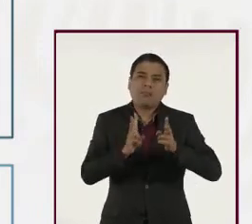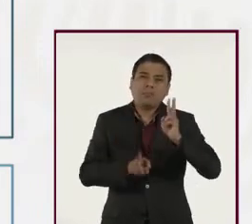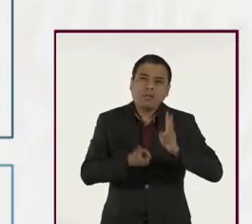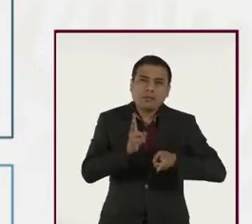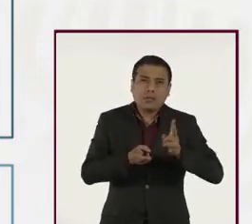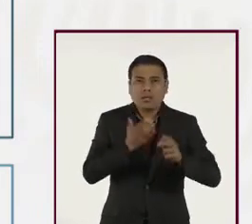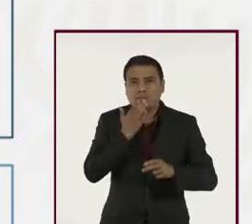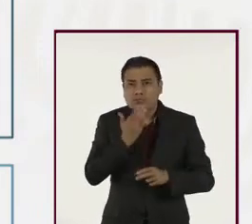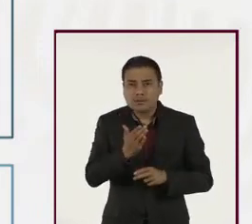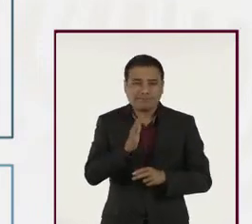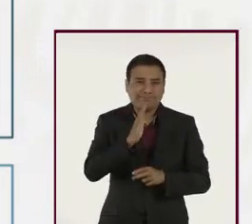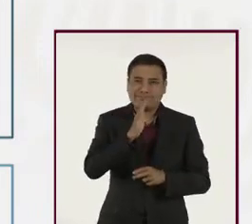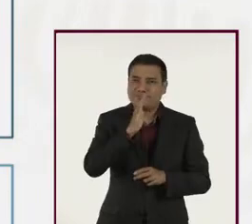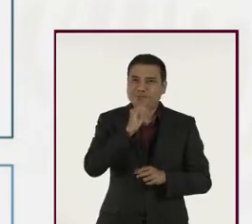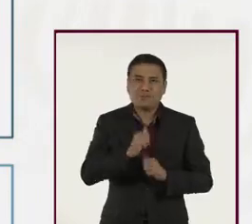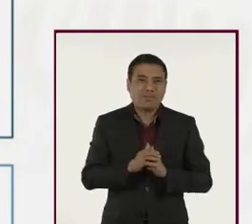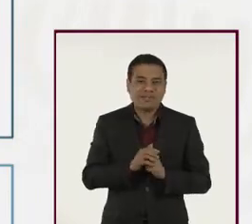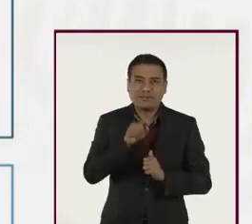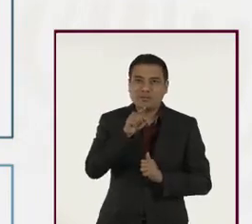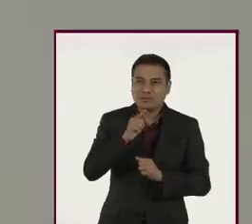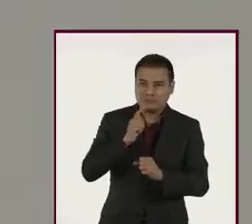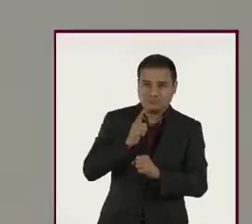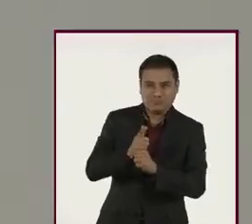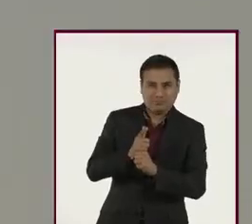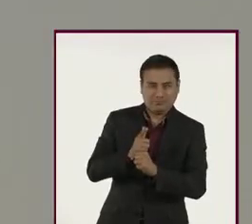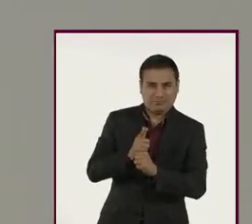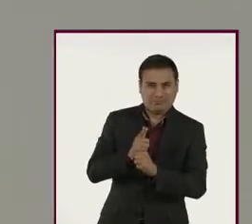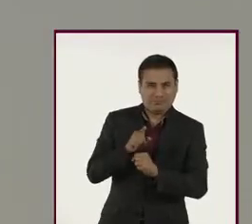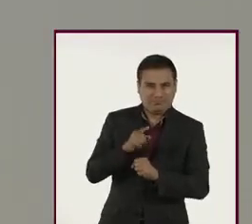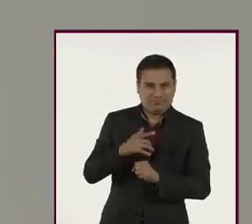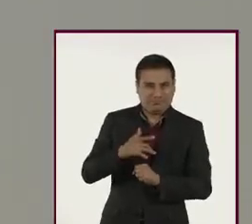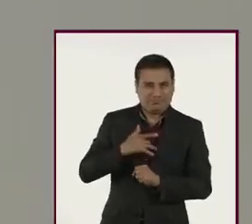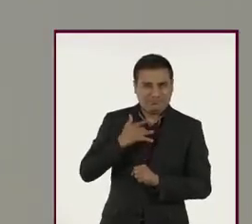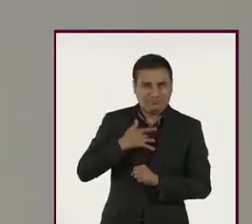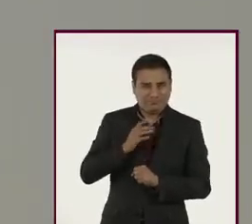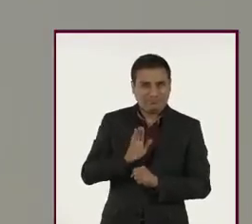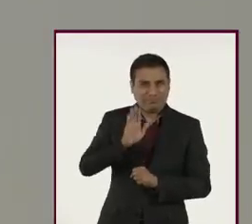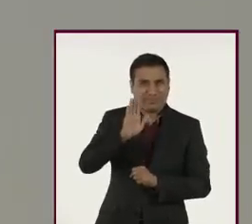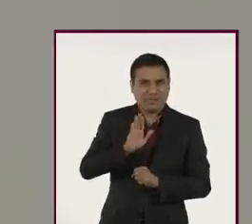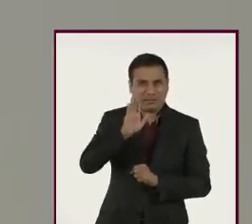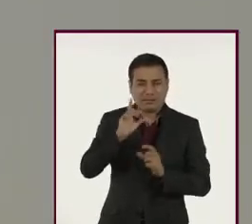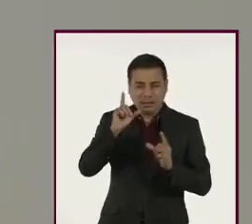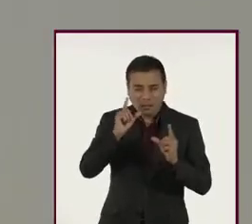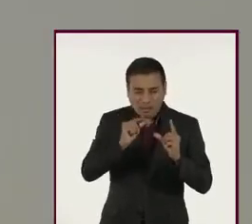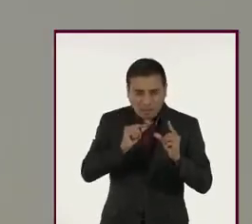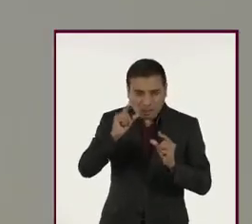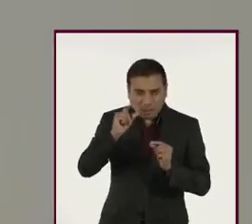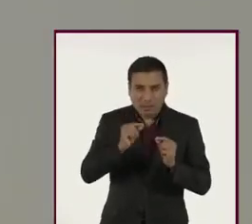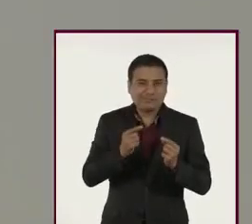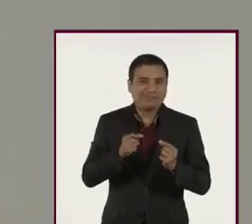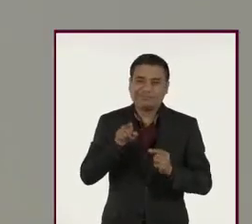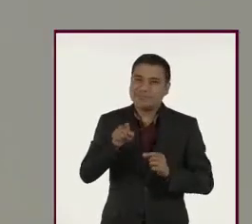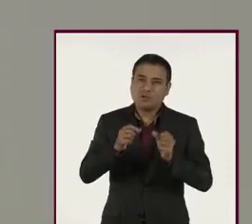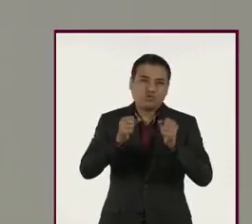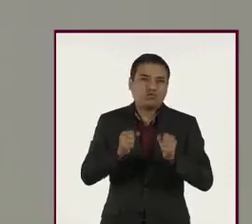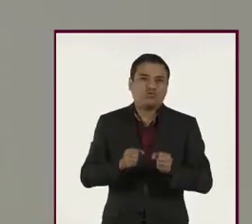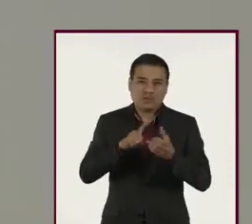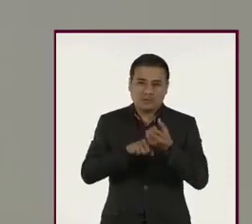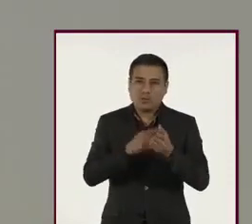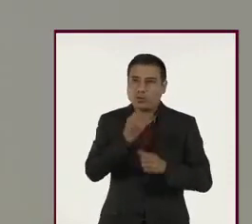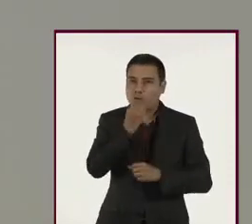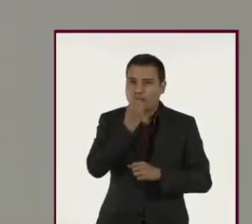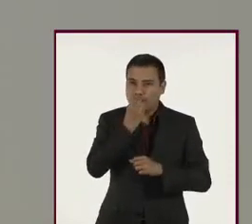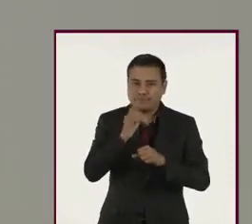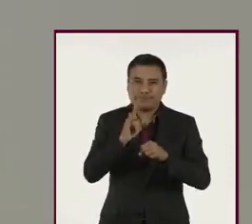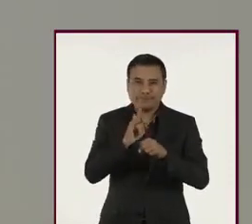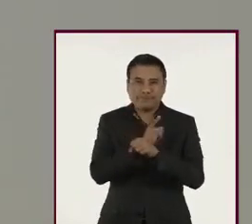y frecuentemente los identificamos como somnolentos. ¿Qué más tenemos que hacer ante esta sospecha? Bueno, platicamos que hay